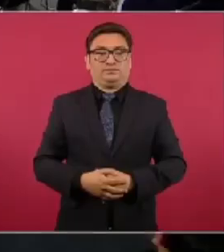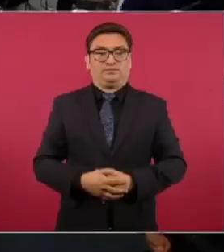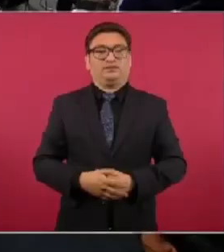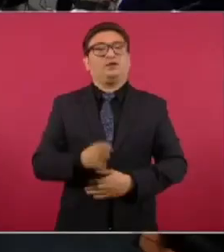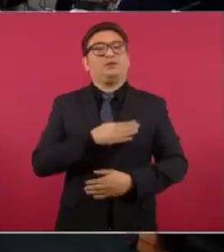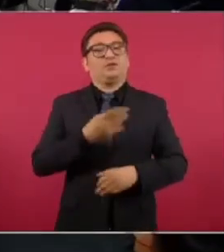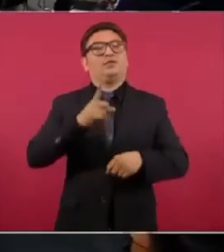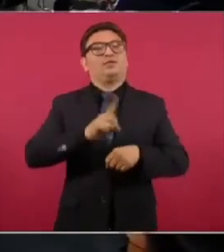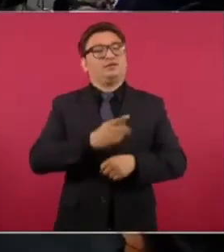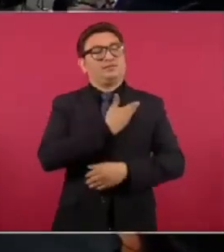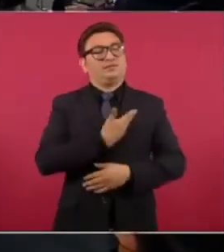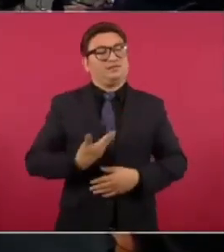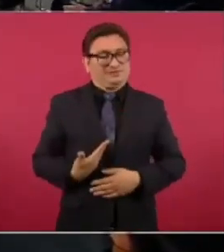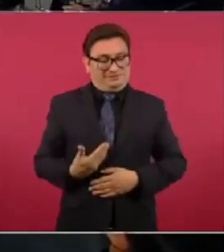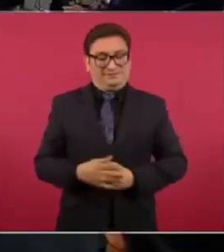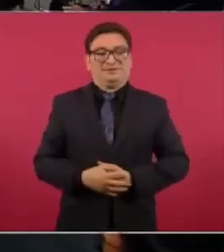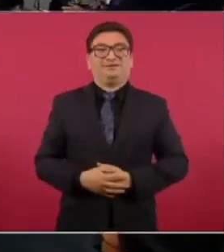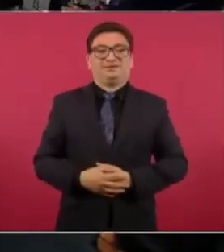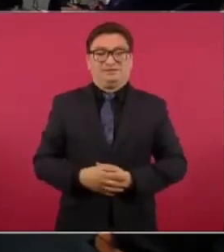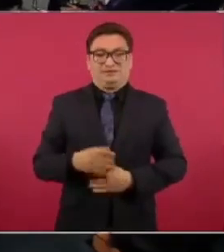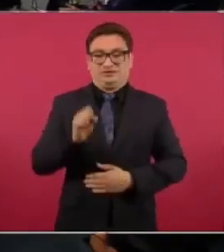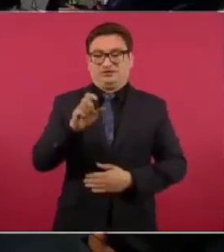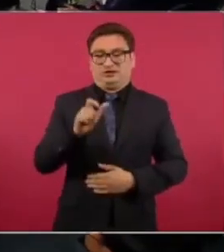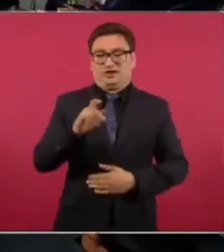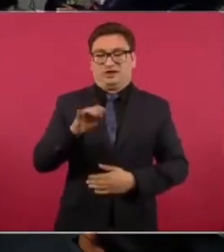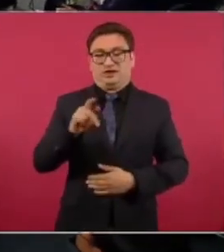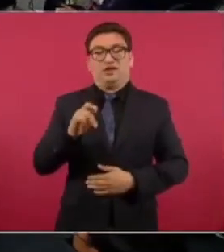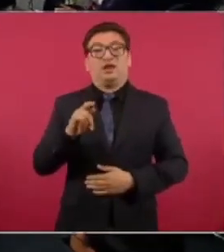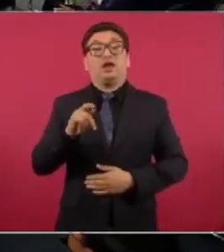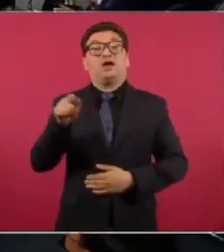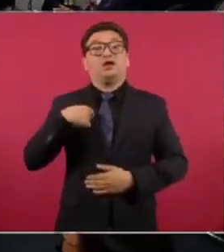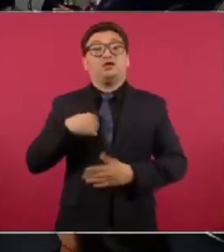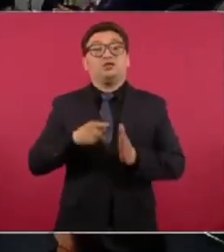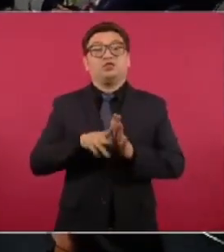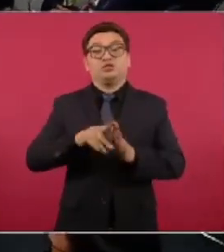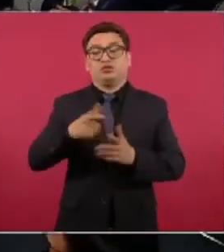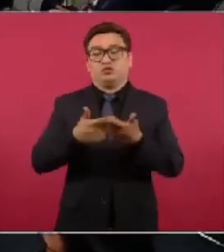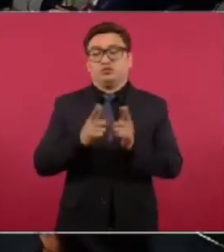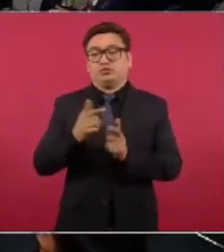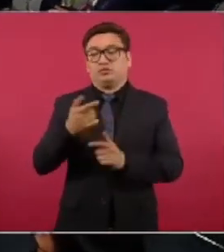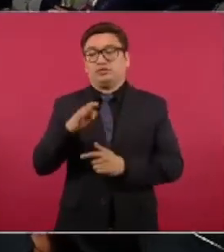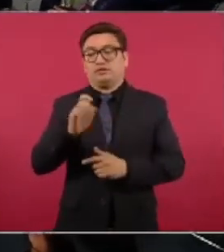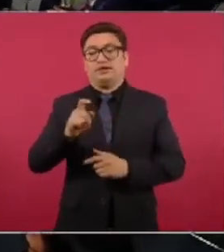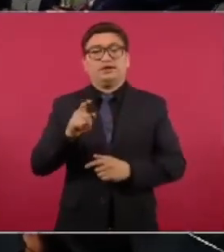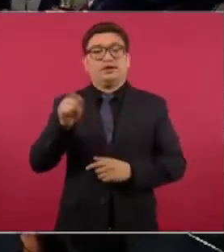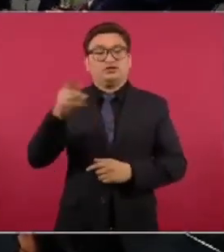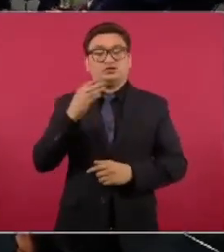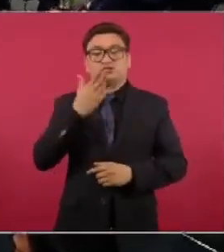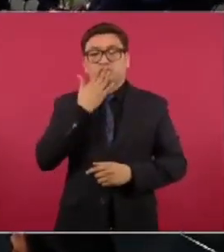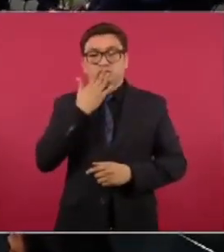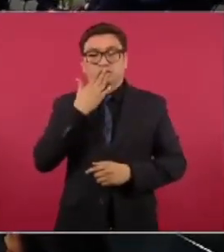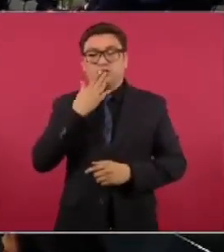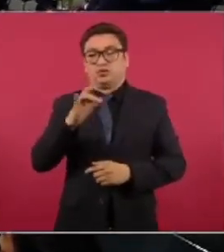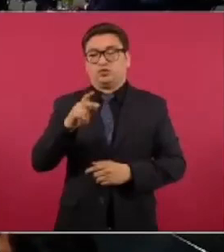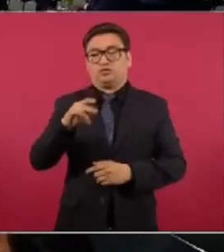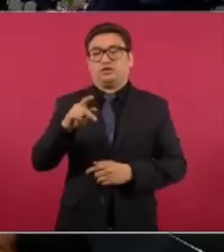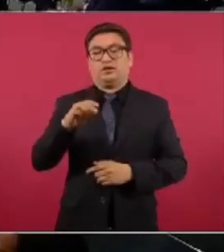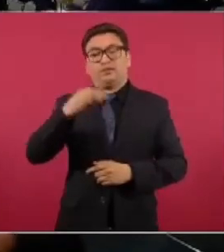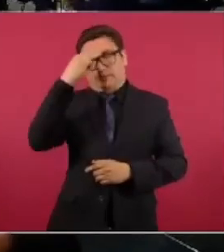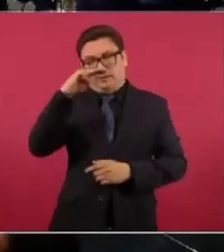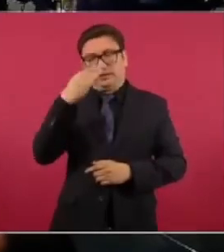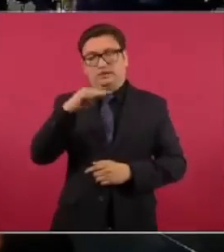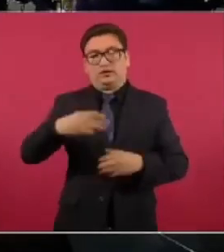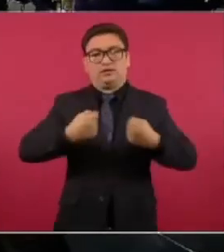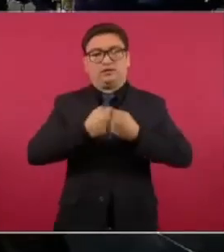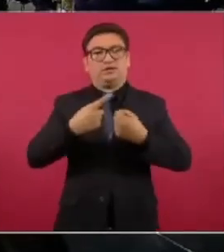Buenos días, presidente. Shaila Rosagel, corresponsal de Grupo Gil, el Imparcial de Sonora, La Crónica de Mexicali y Frontera